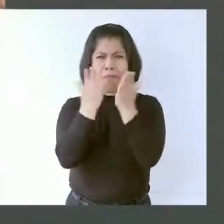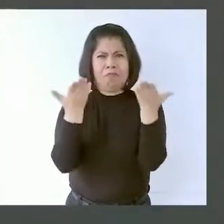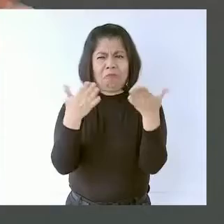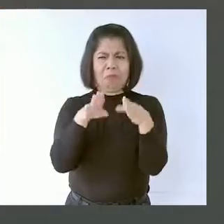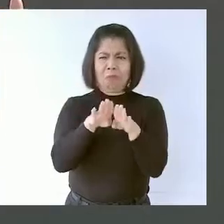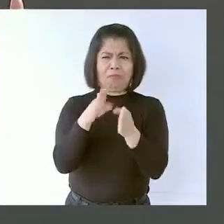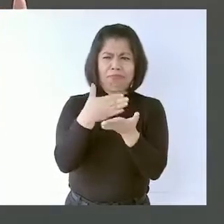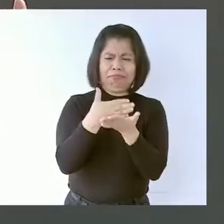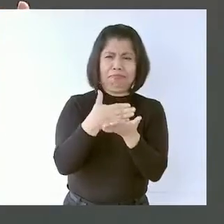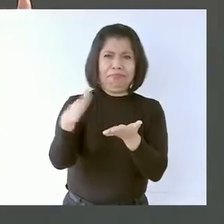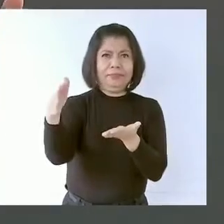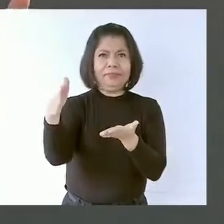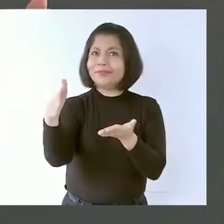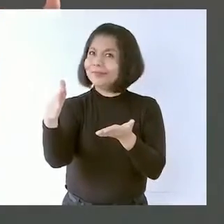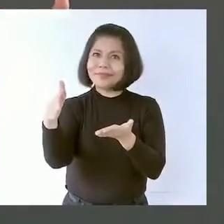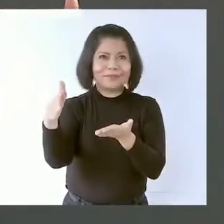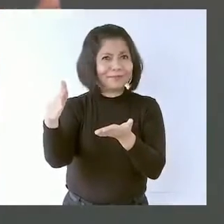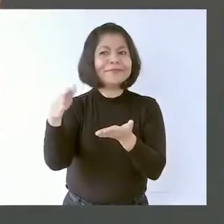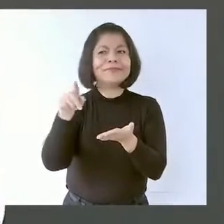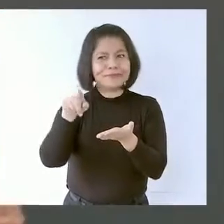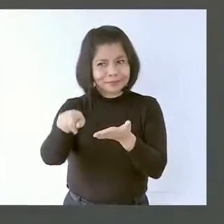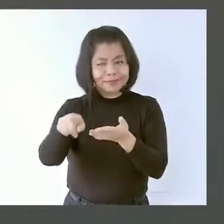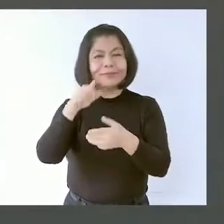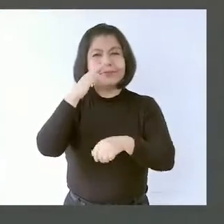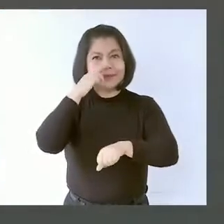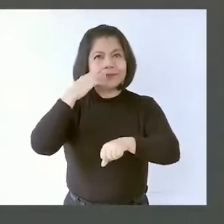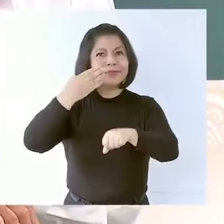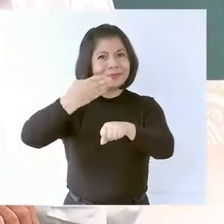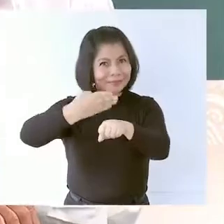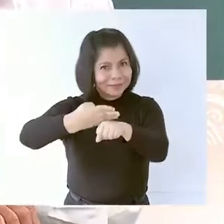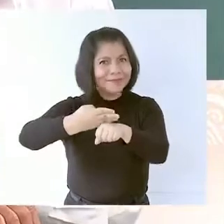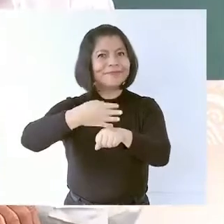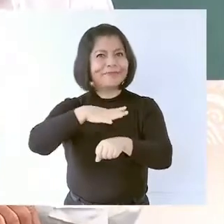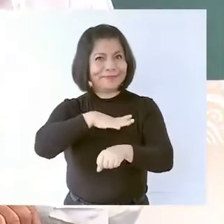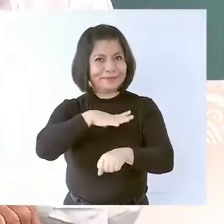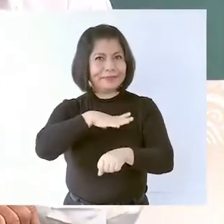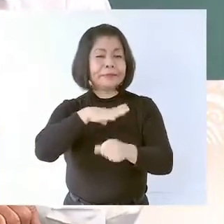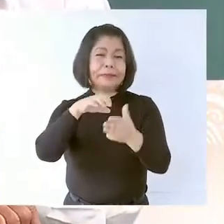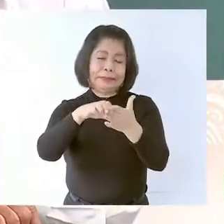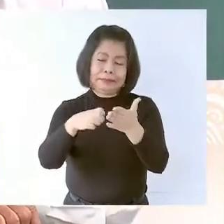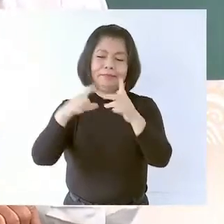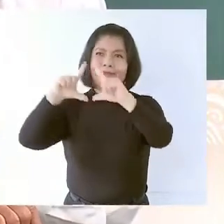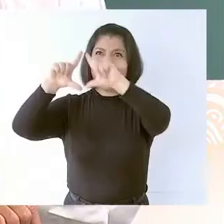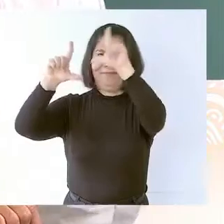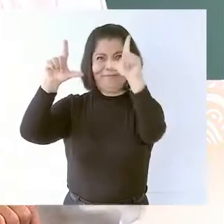está el de proteger a la nación,